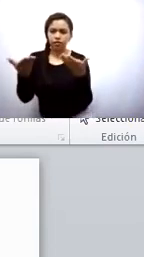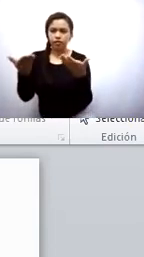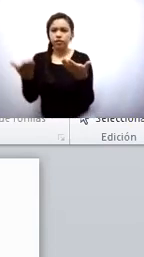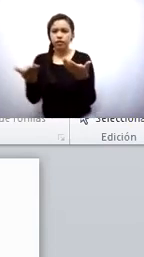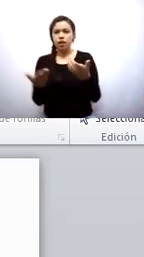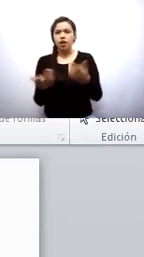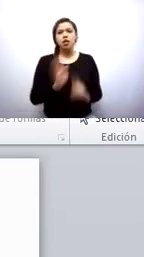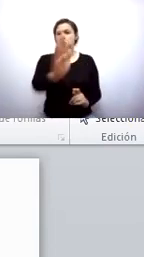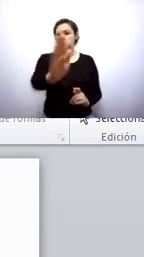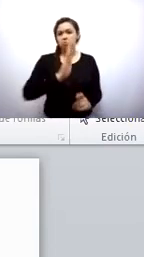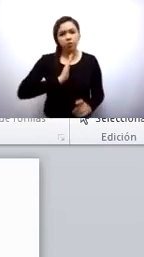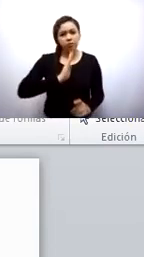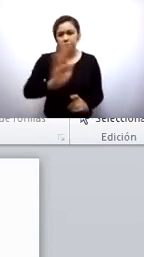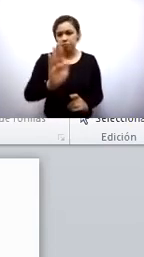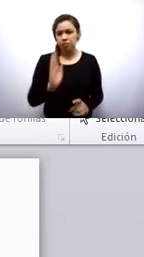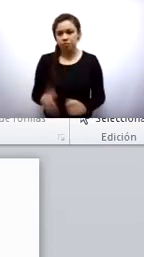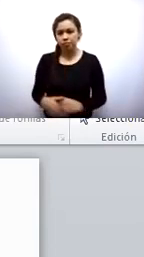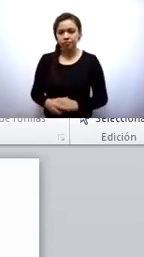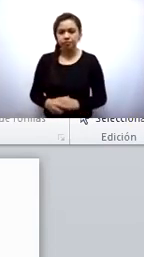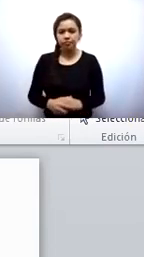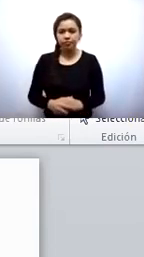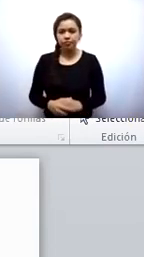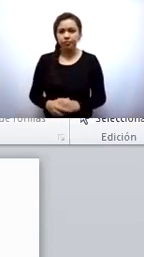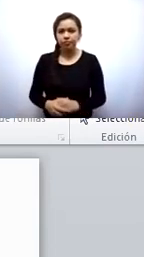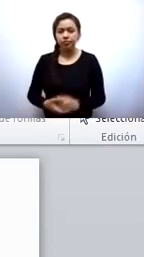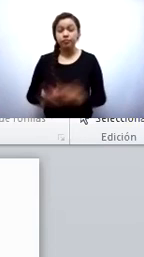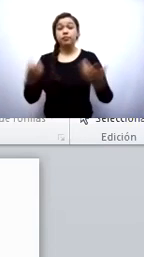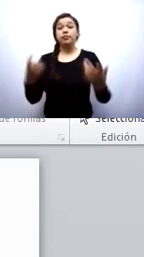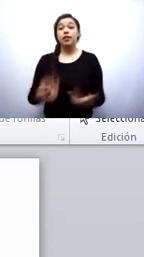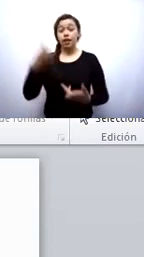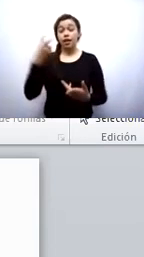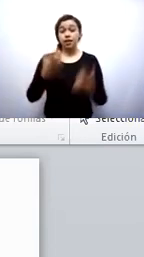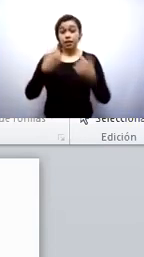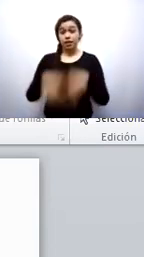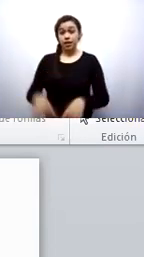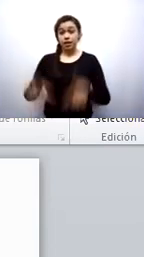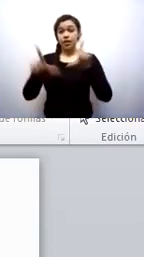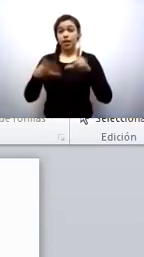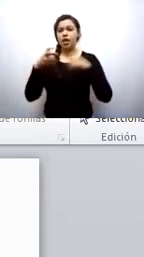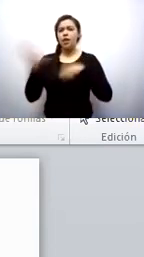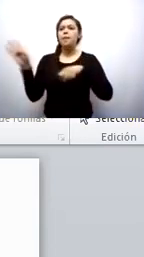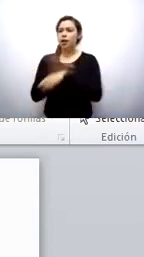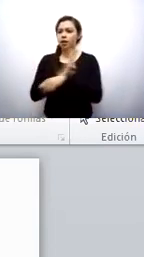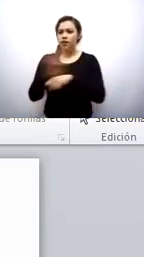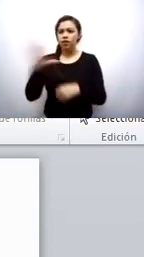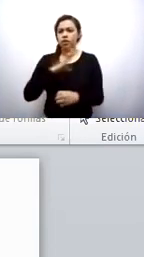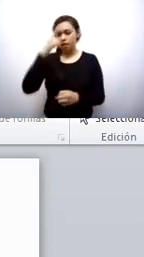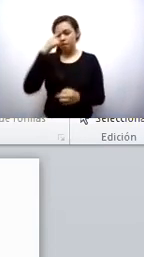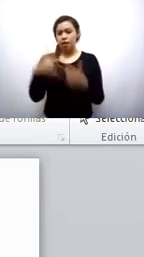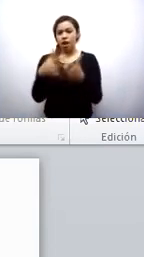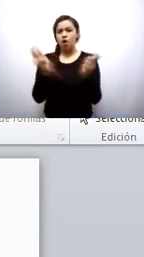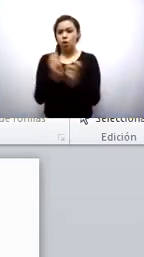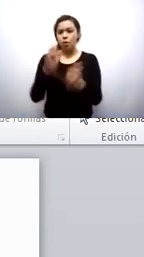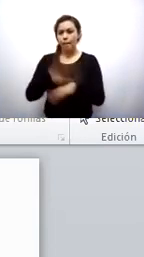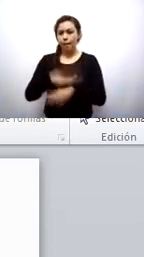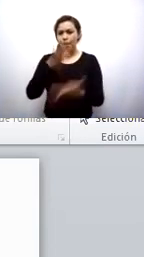uno, ¿no? De persona a persona. Este tipo de interfaces también es muy benéfica con respecto a los grupos mayores, con los